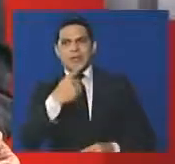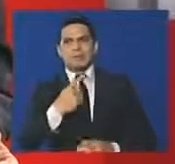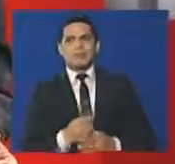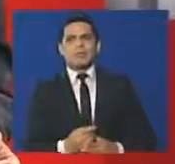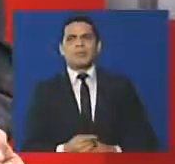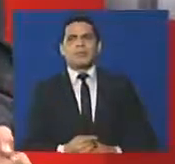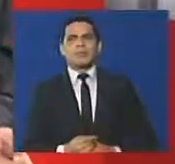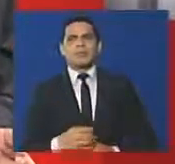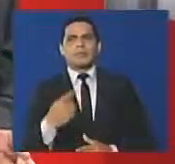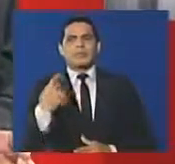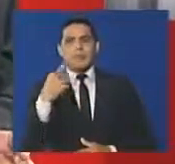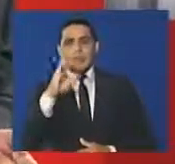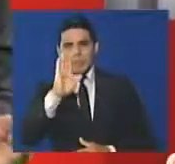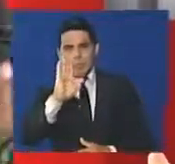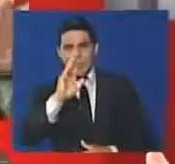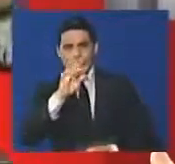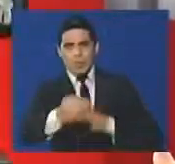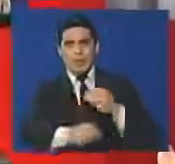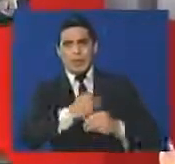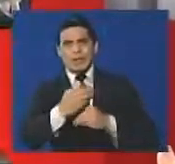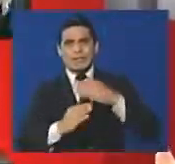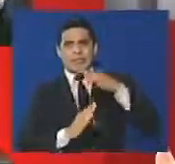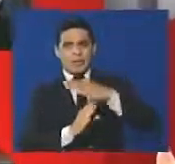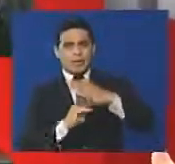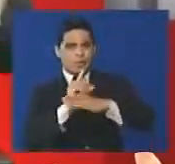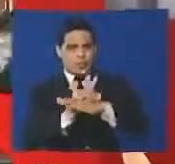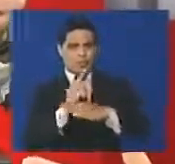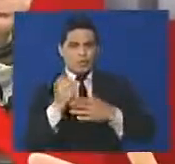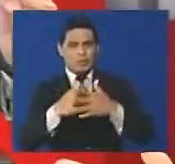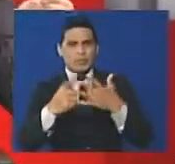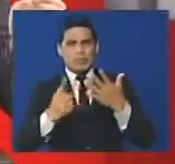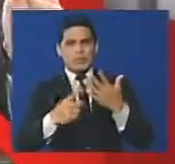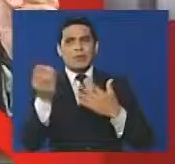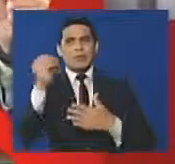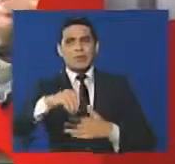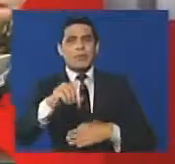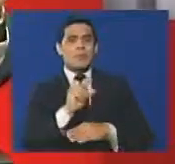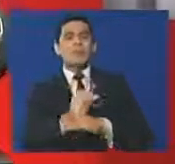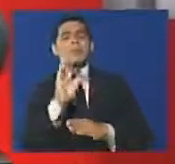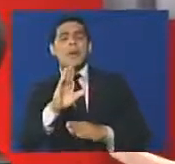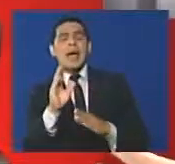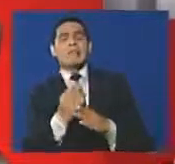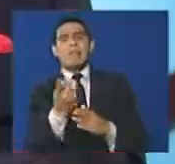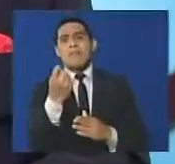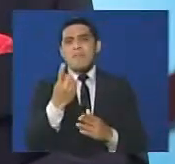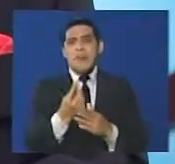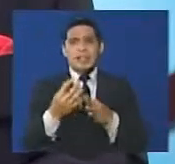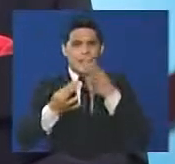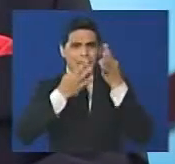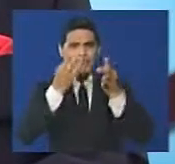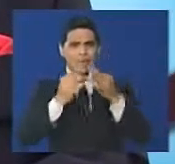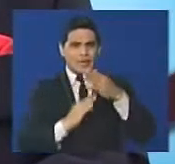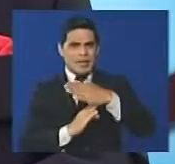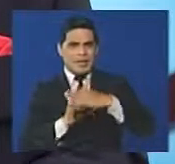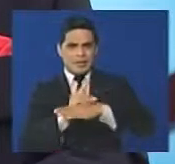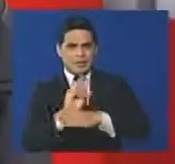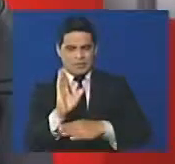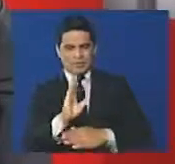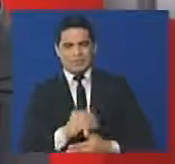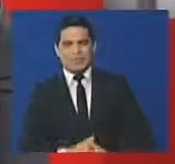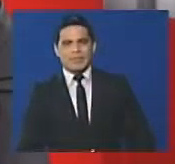Beethoven. Tengo que hacer un corte, sé que me quiere decir muchas cosas más. No hay problema, no hay problema. Aquí estoy. Pero ya venimos.